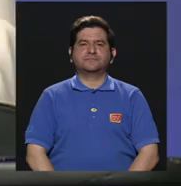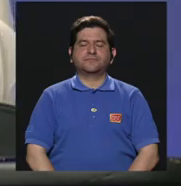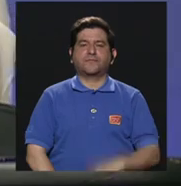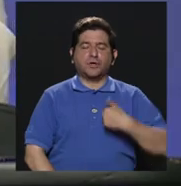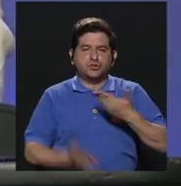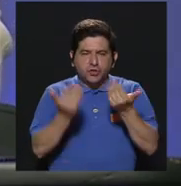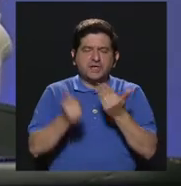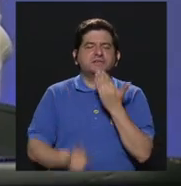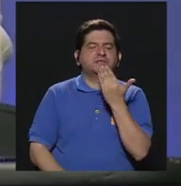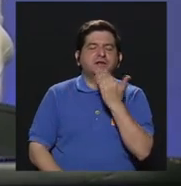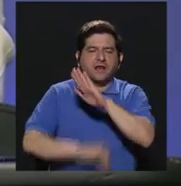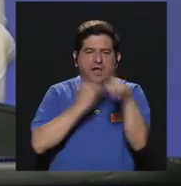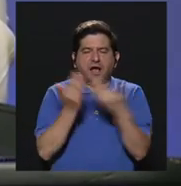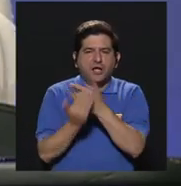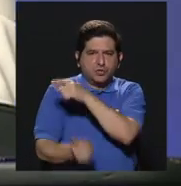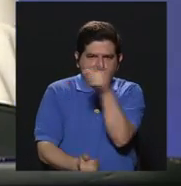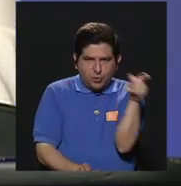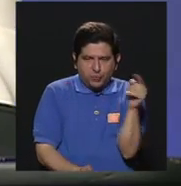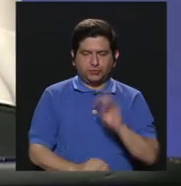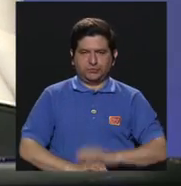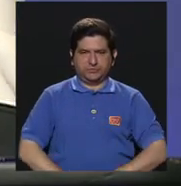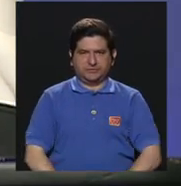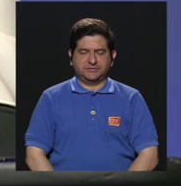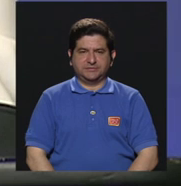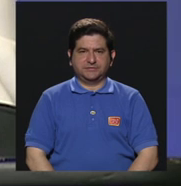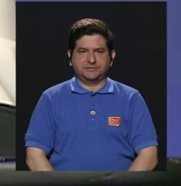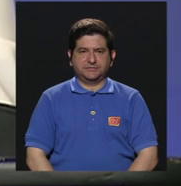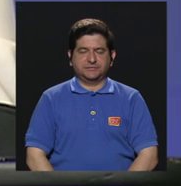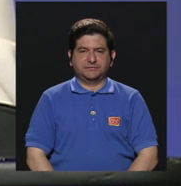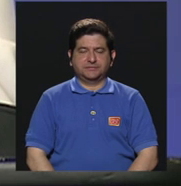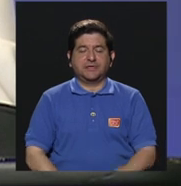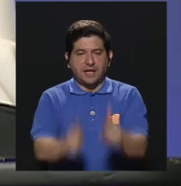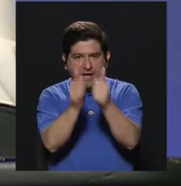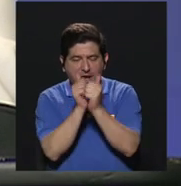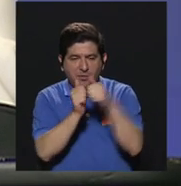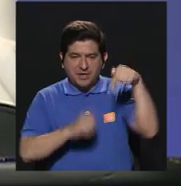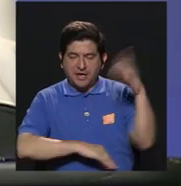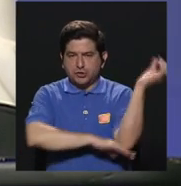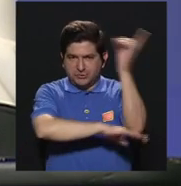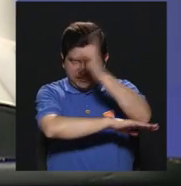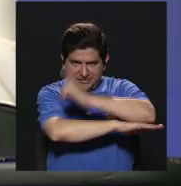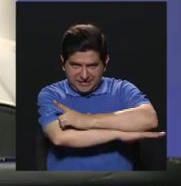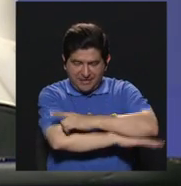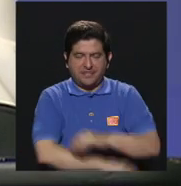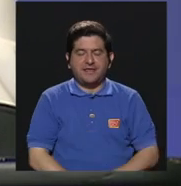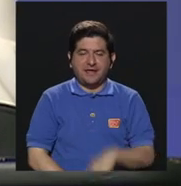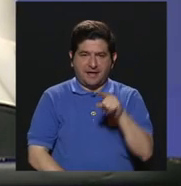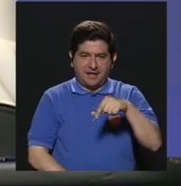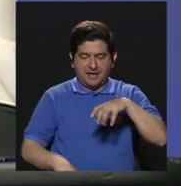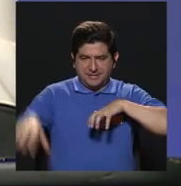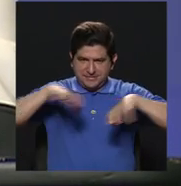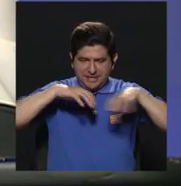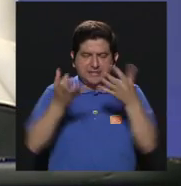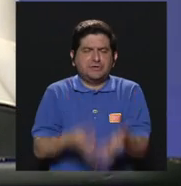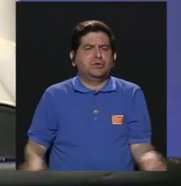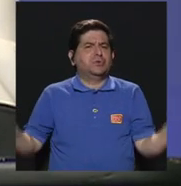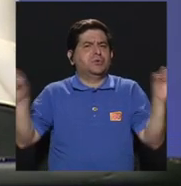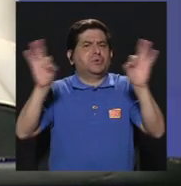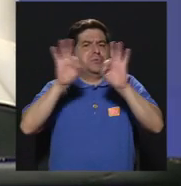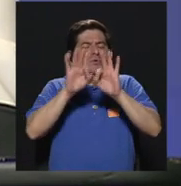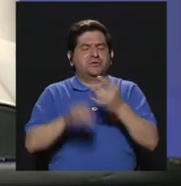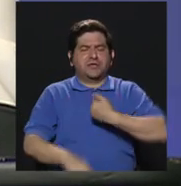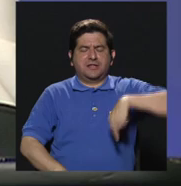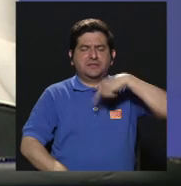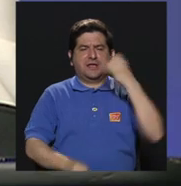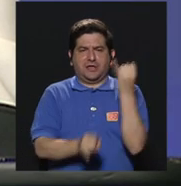Quisiera agradecerles a todos ustedes el que nos hayan acompañado el día de hoy en esta celebración tan importante para